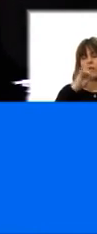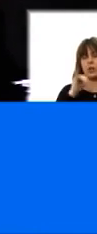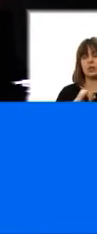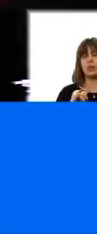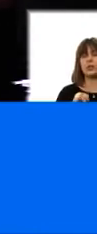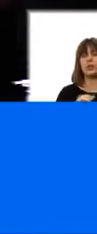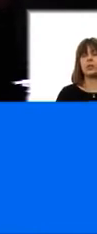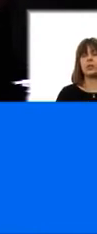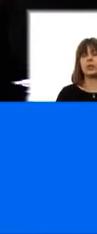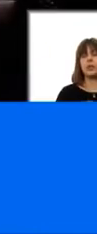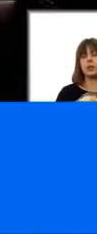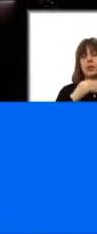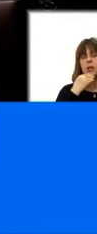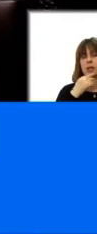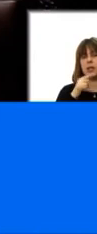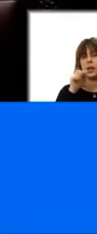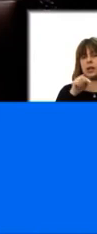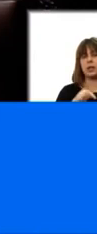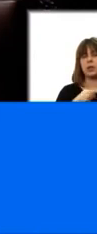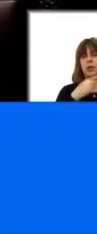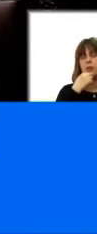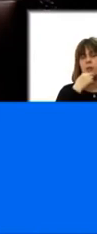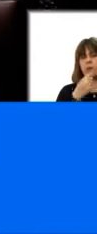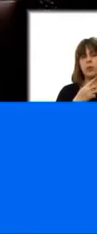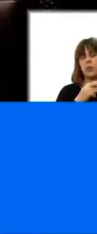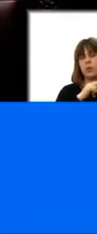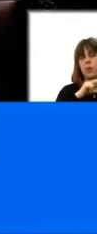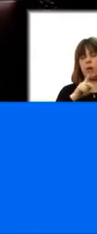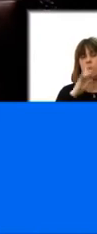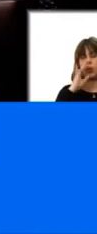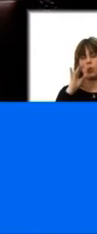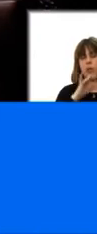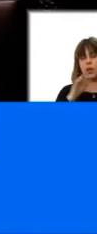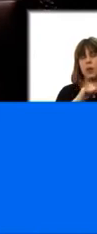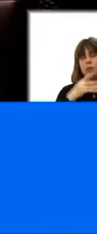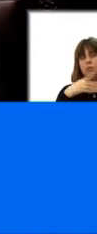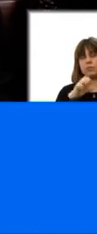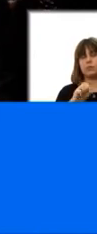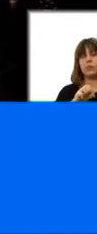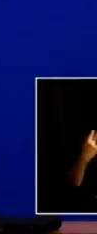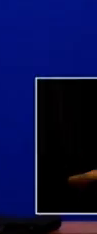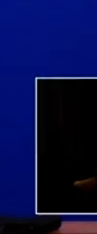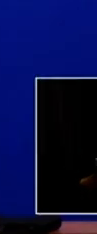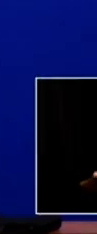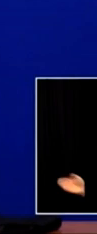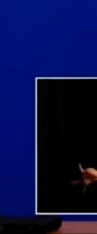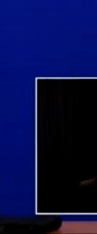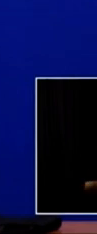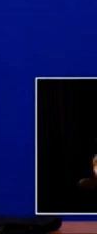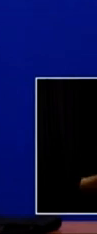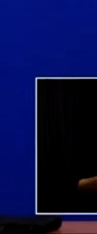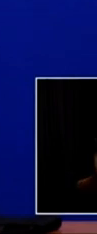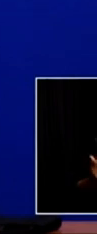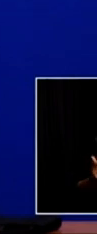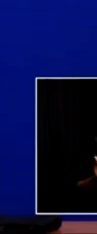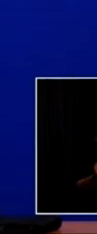entonces más crear más comisiones duplicar los esfuerzos no entiendas tanto de que la senadora nacionalista